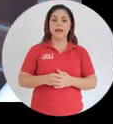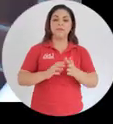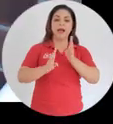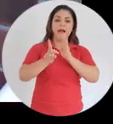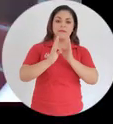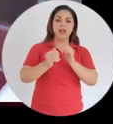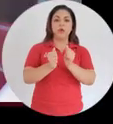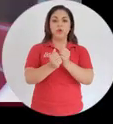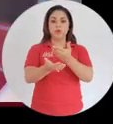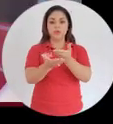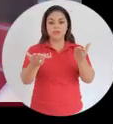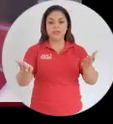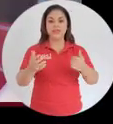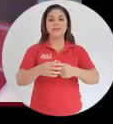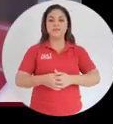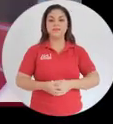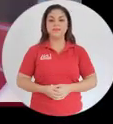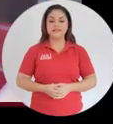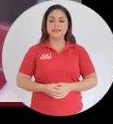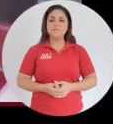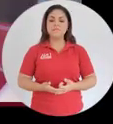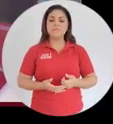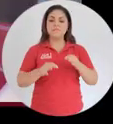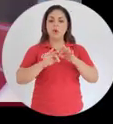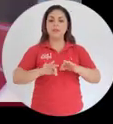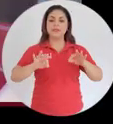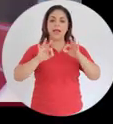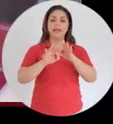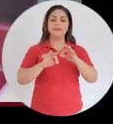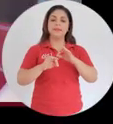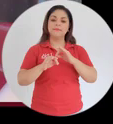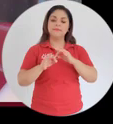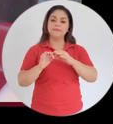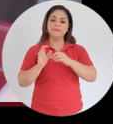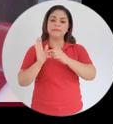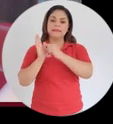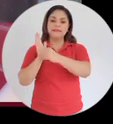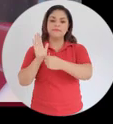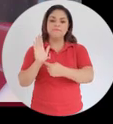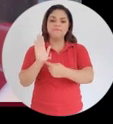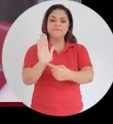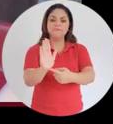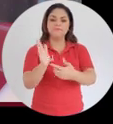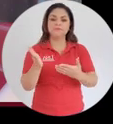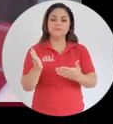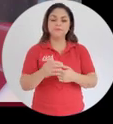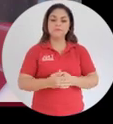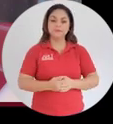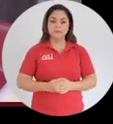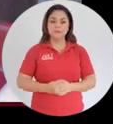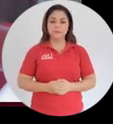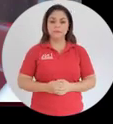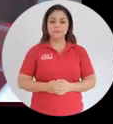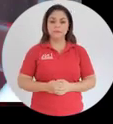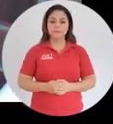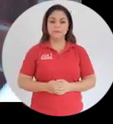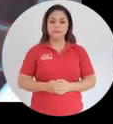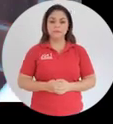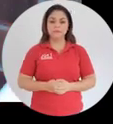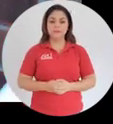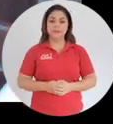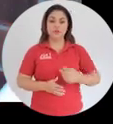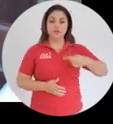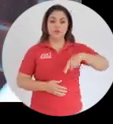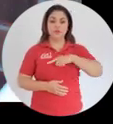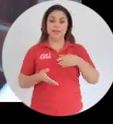Pues para conversar con ustedes vale la pena que podamos hacer referencia, por un lado, a que